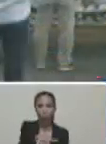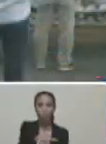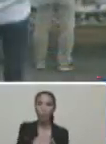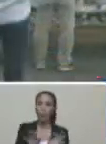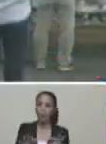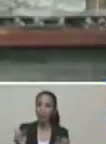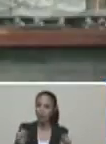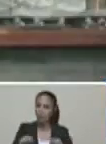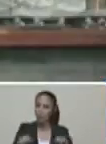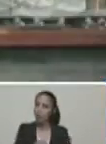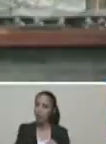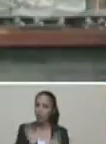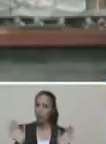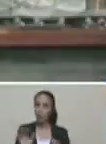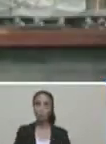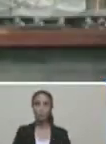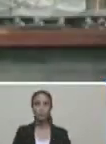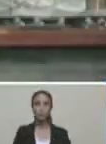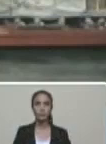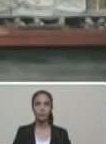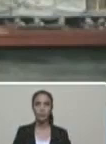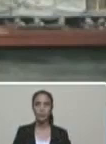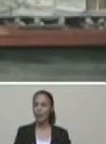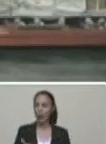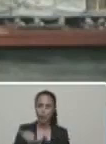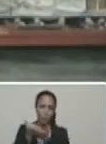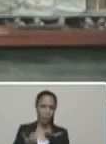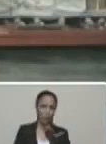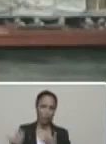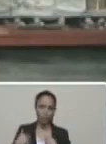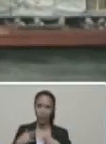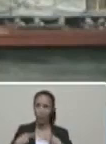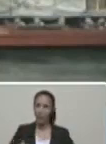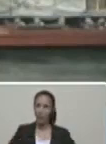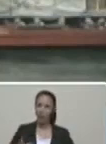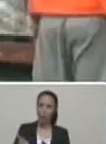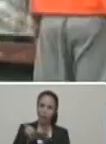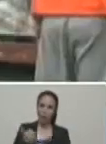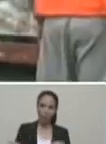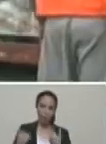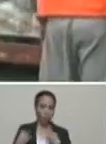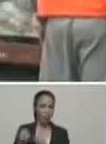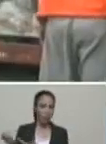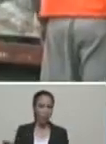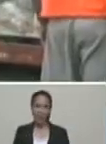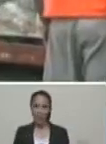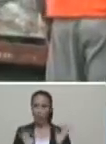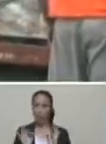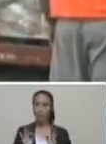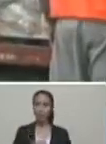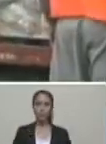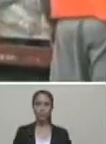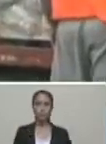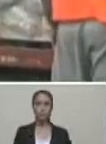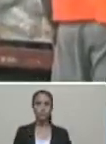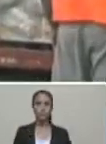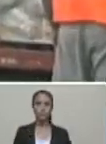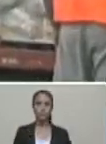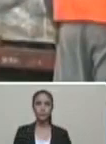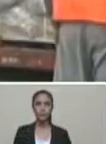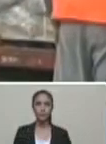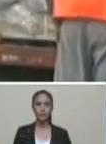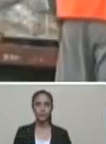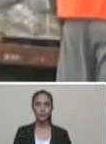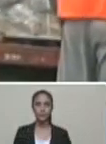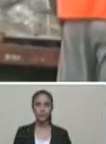de Venezuela, que yo presido, toda la ayuda humanitaria que quiera llegar, bienvenida, welcome, bienvenida.